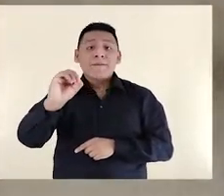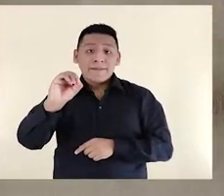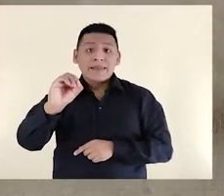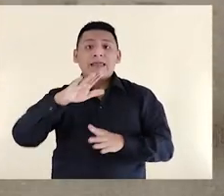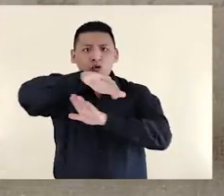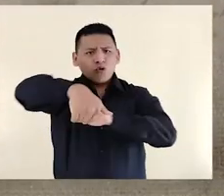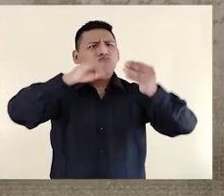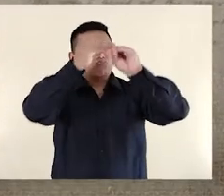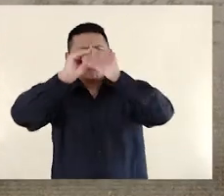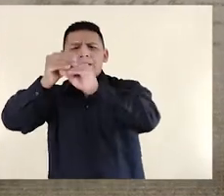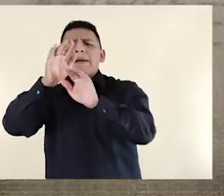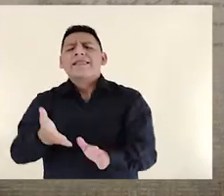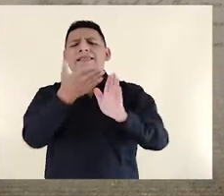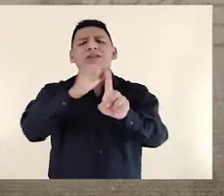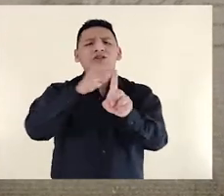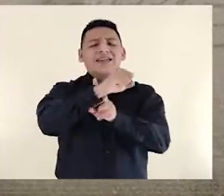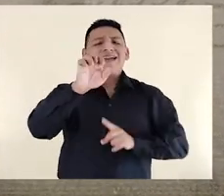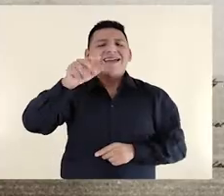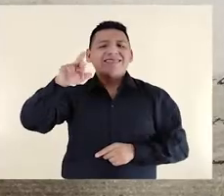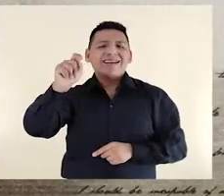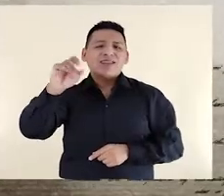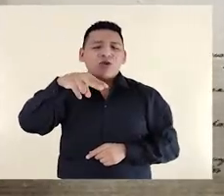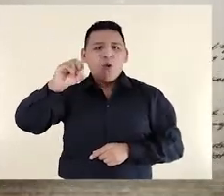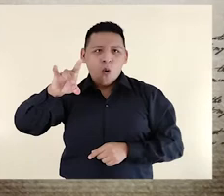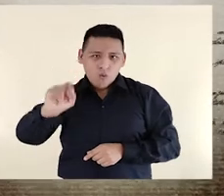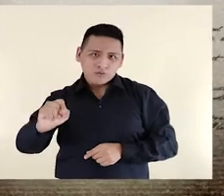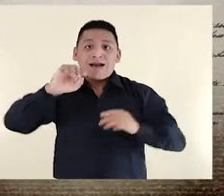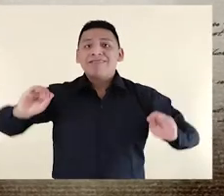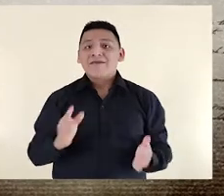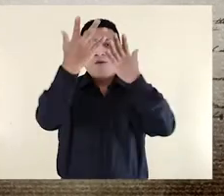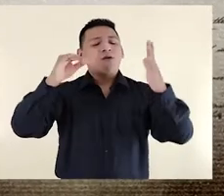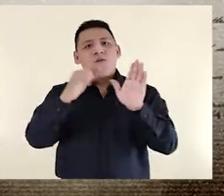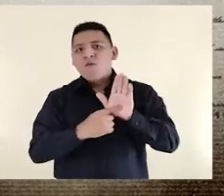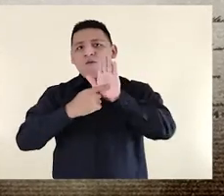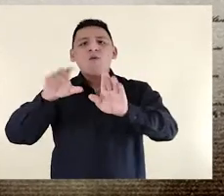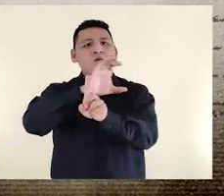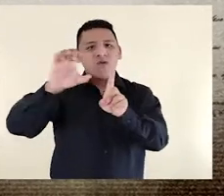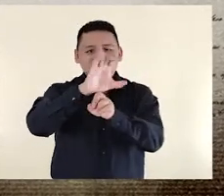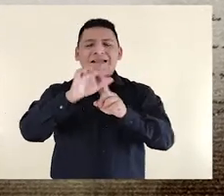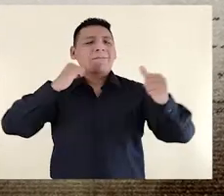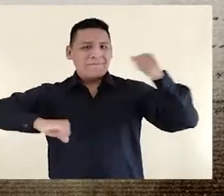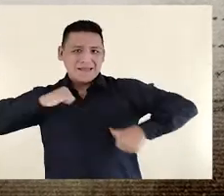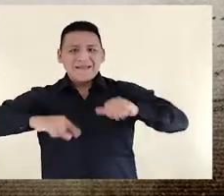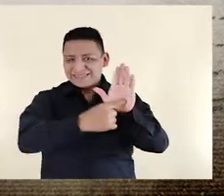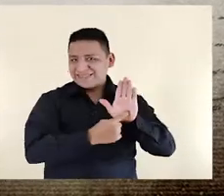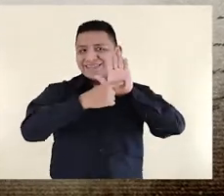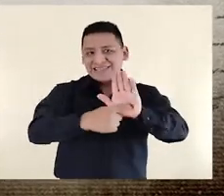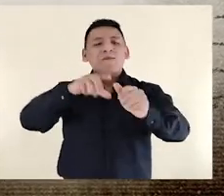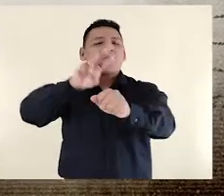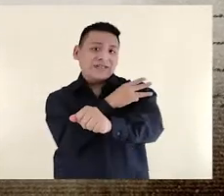fue restaurada para ser parte de la Sociedad Entre Nos, que animó el ambiente cultural de la época con presentaciones teatrales